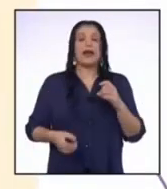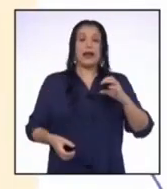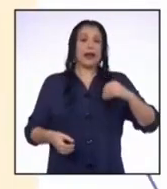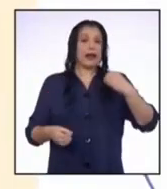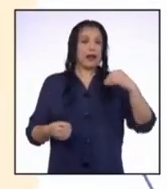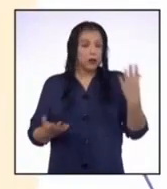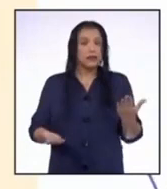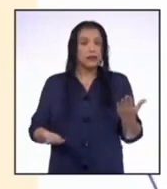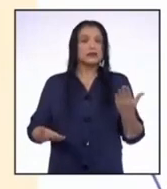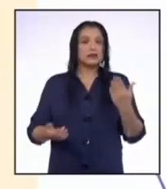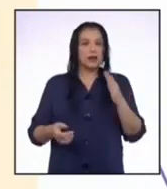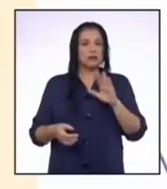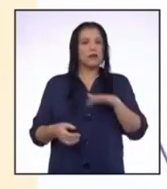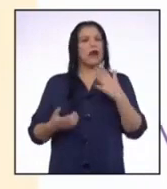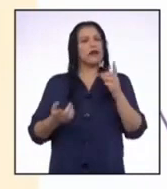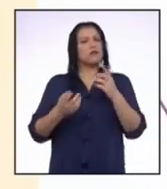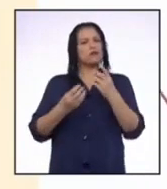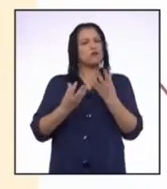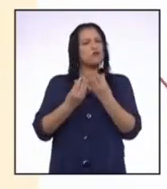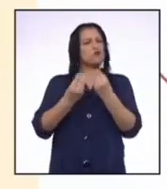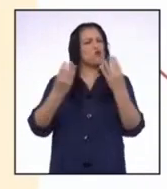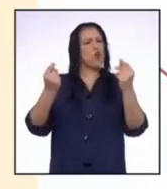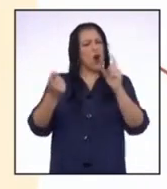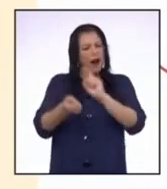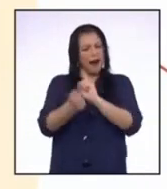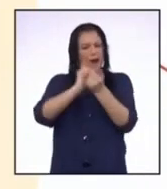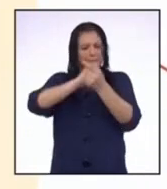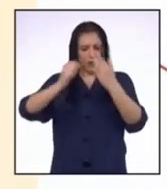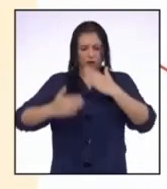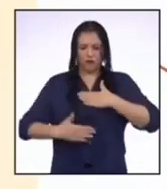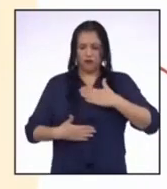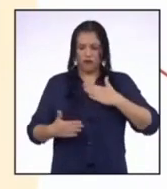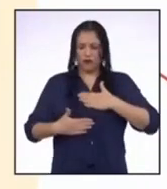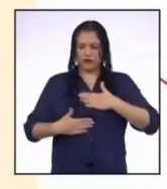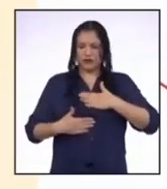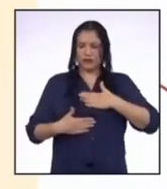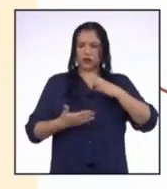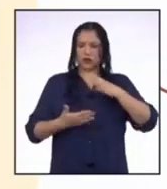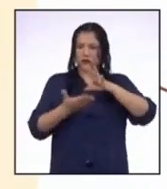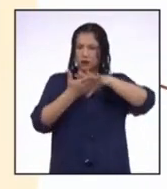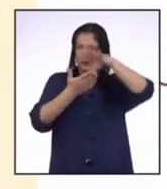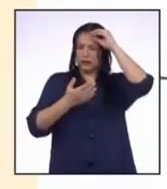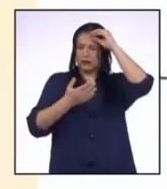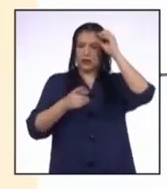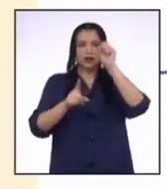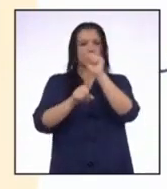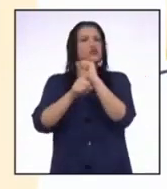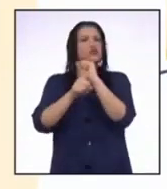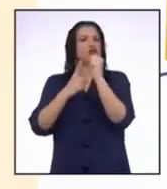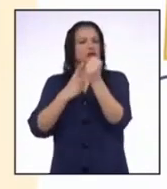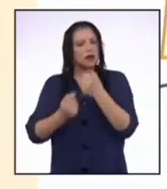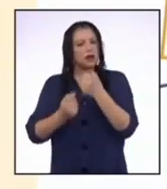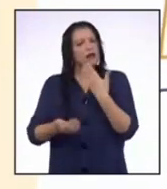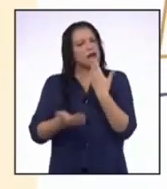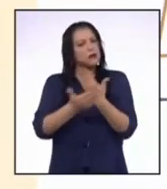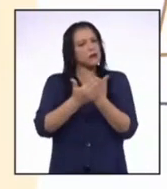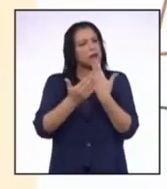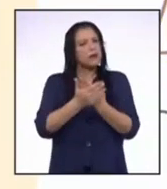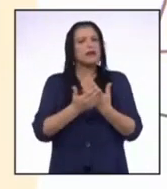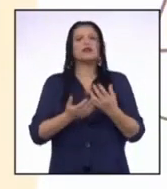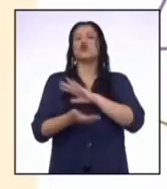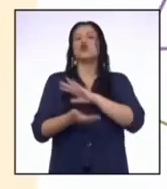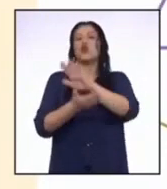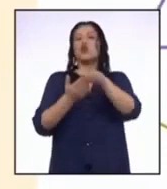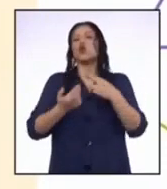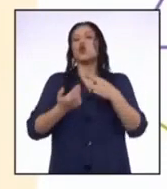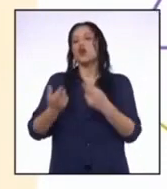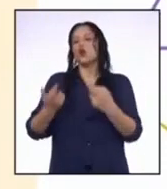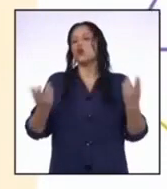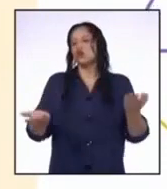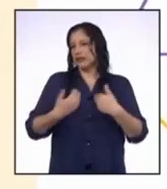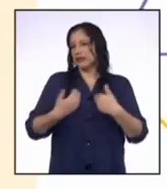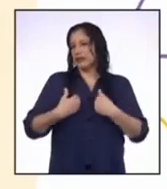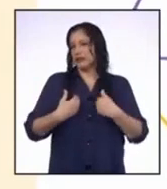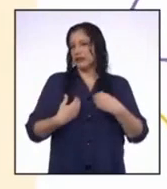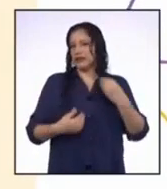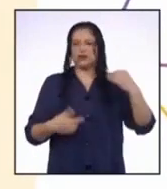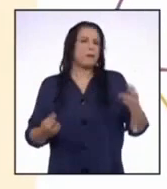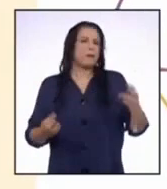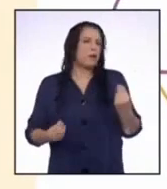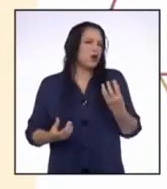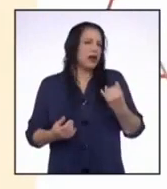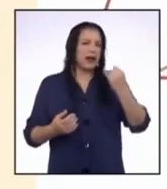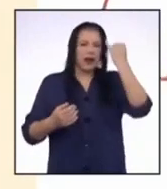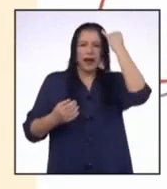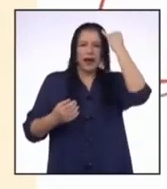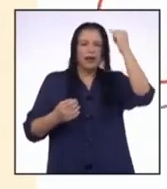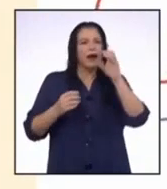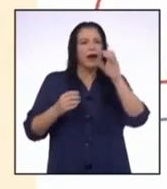adolescencia se producen profundos cambios físicos, cognitivos y sociales que ponen a prueba los recursos de las y los adolescentes. Porque la